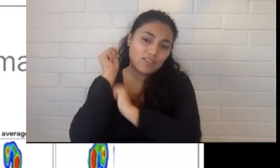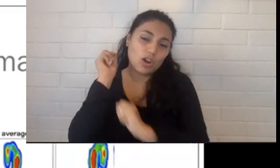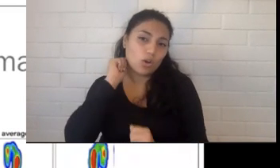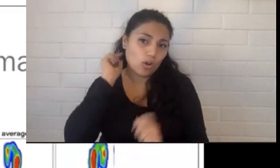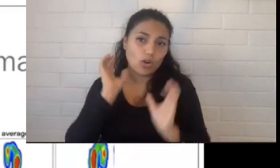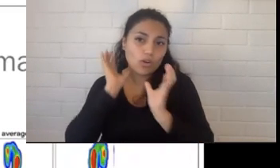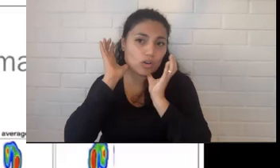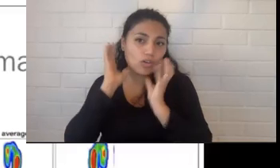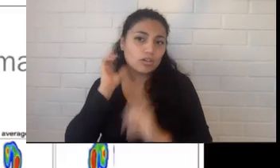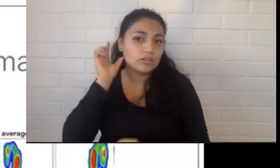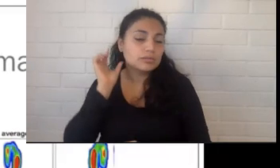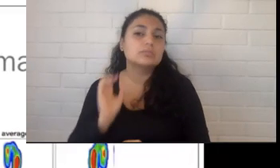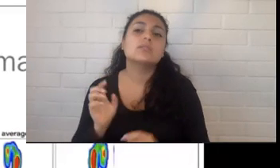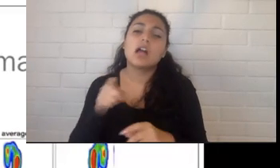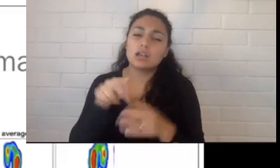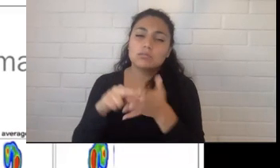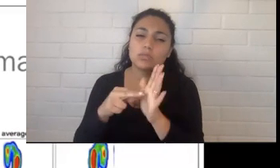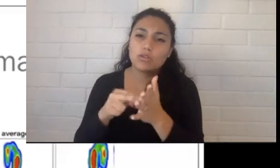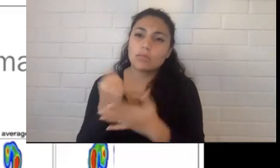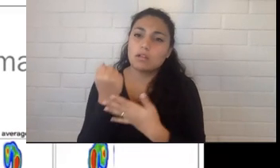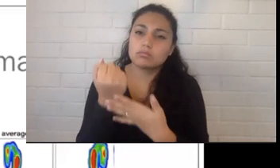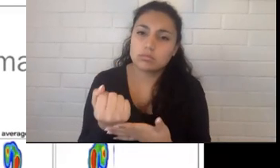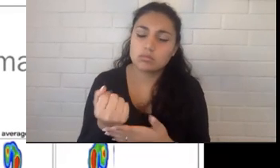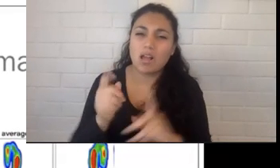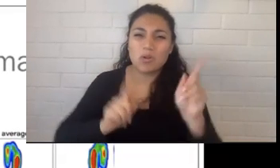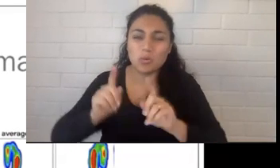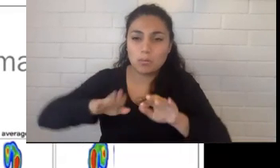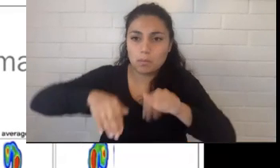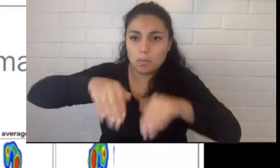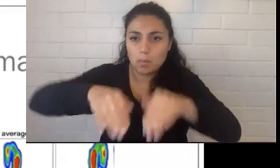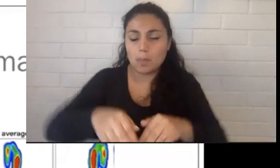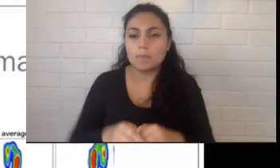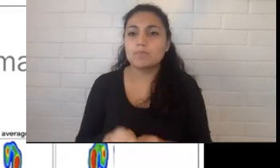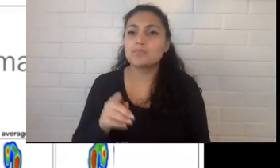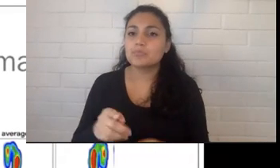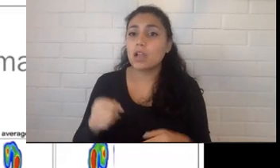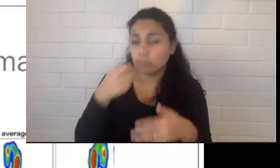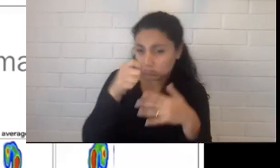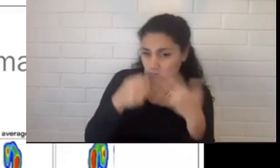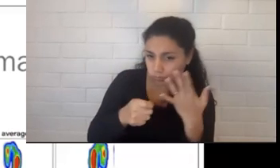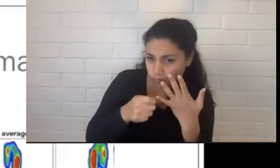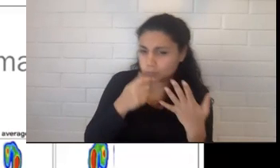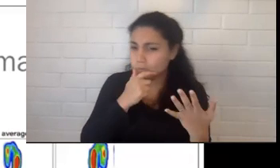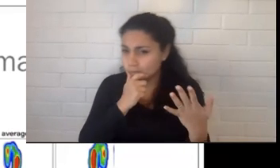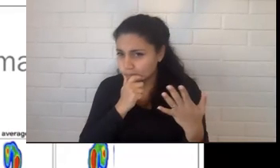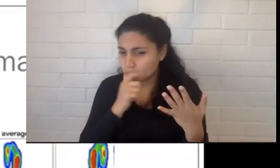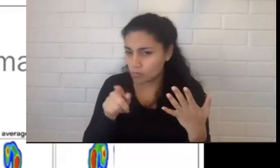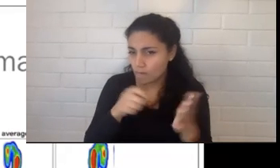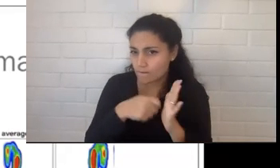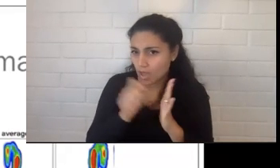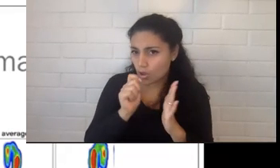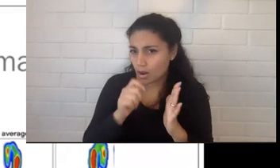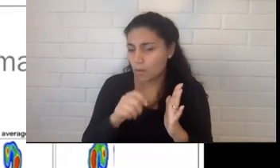¿ya? Entonces, si se fijan, la valoración instrumental, o sea, estamos utilizando para evaluar, valorar un